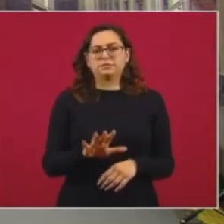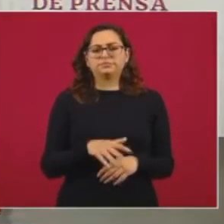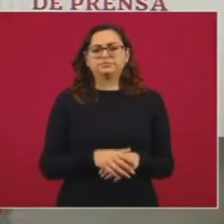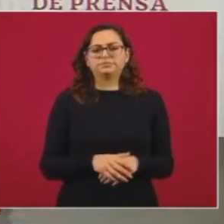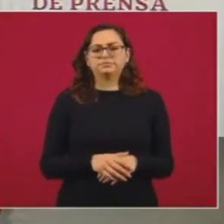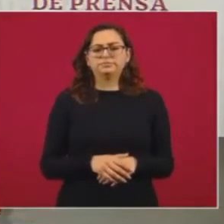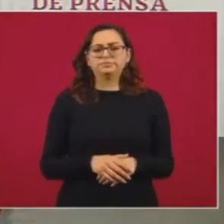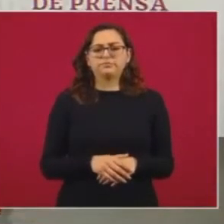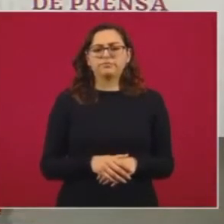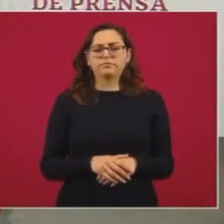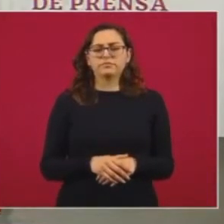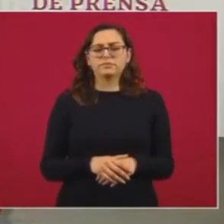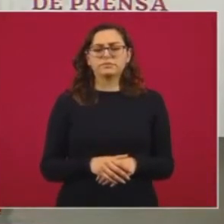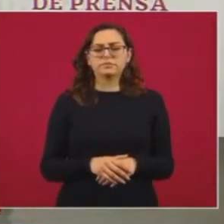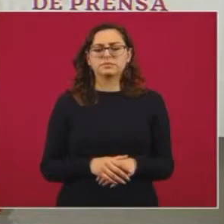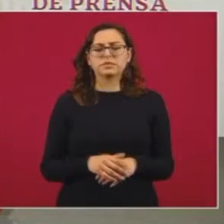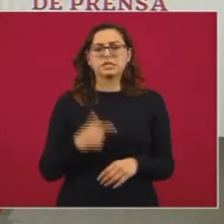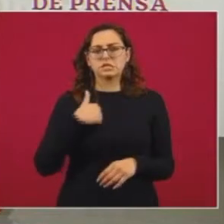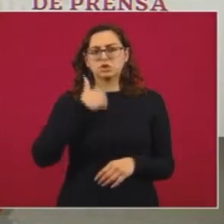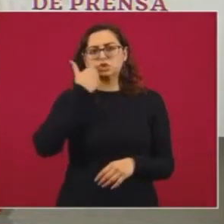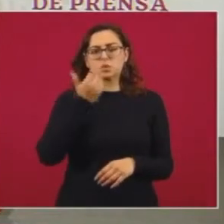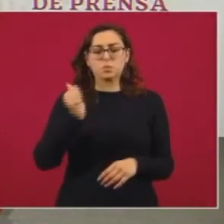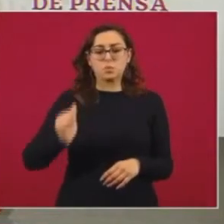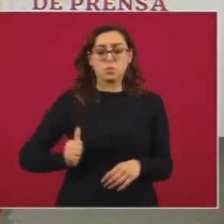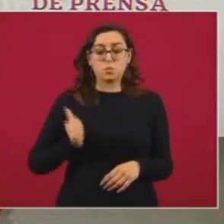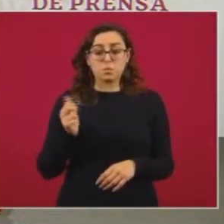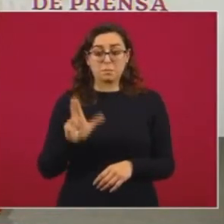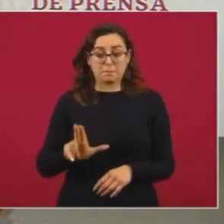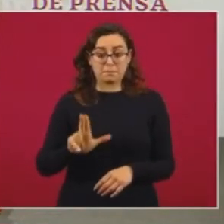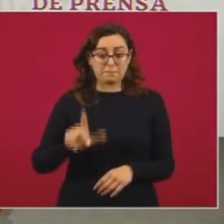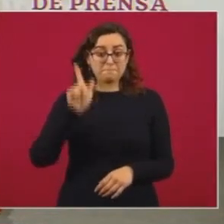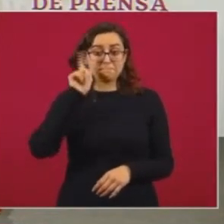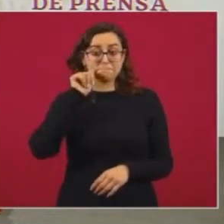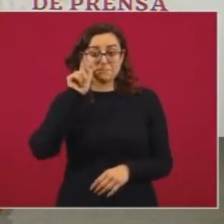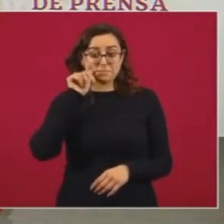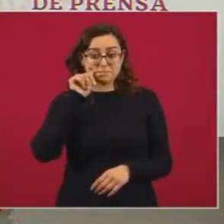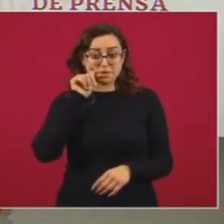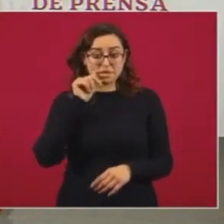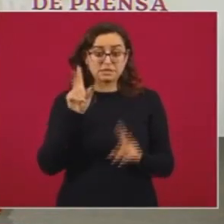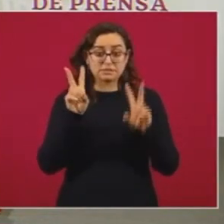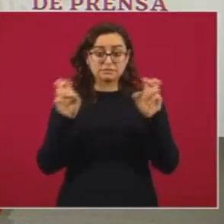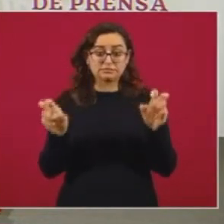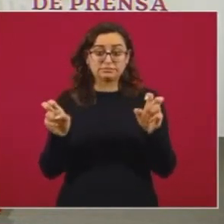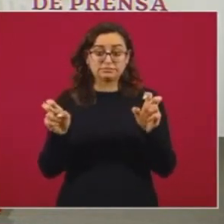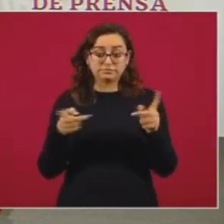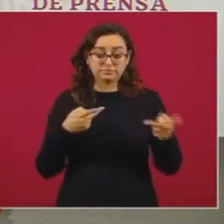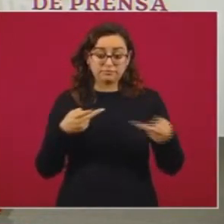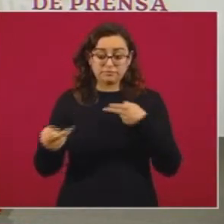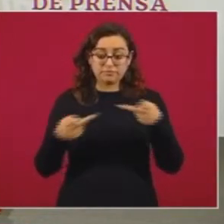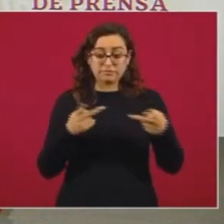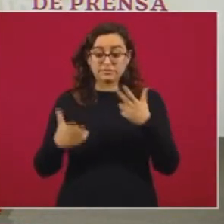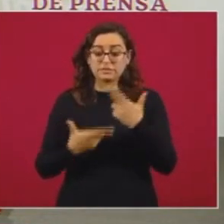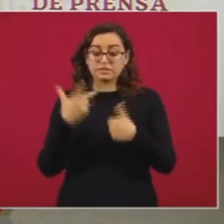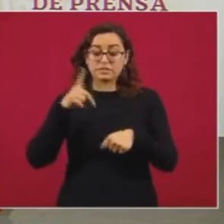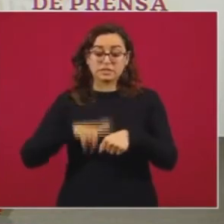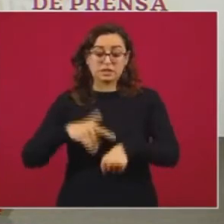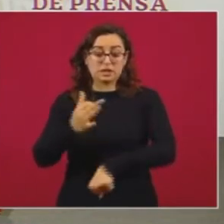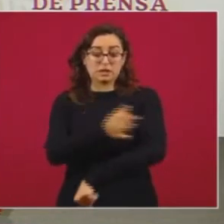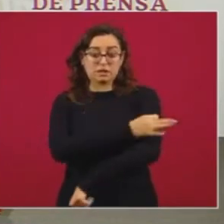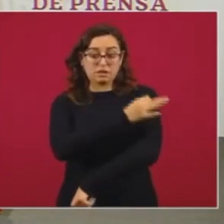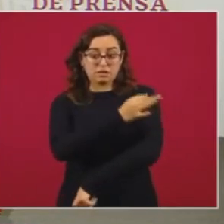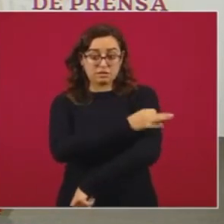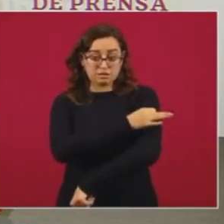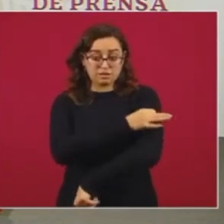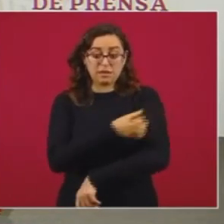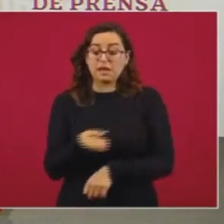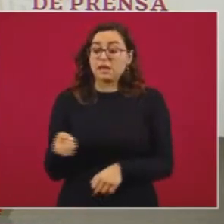muchas gracias. Este martes, mañana, presentaremos la Política Nacional de Vacunación. El miércoles, el doctor